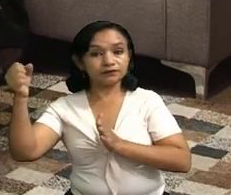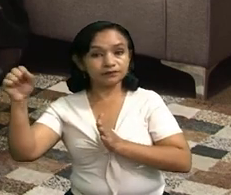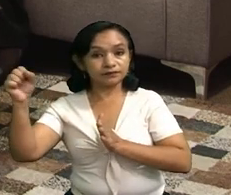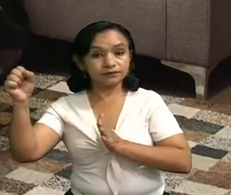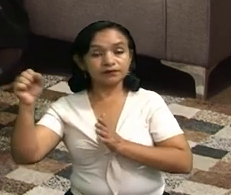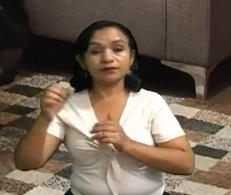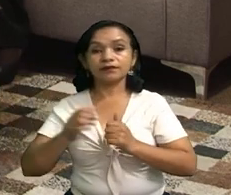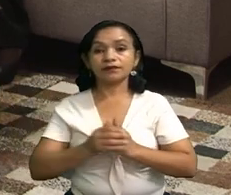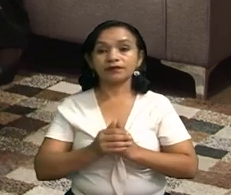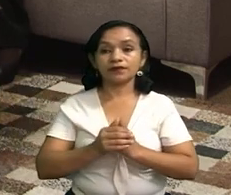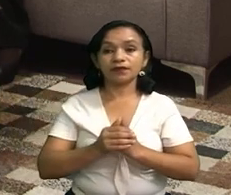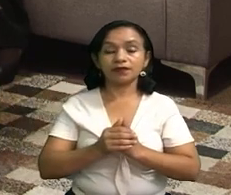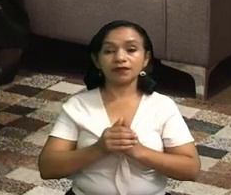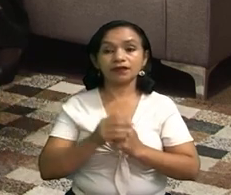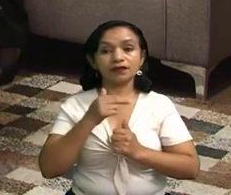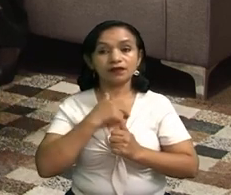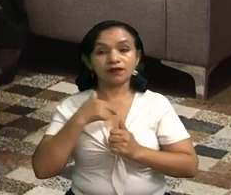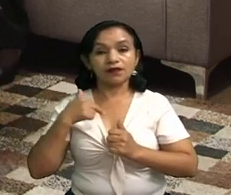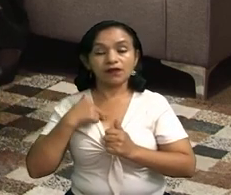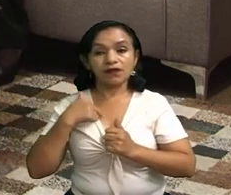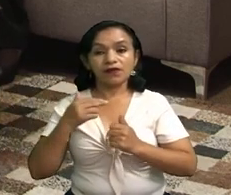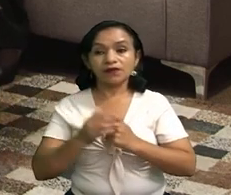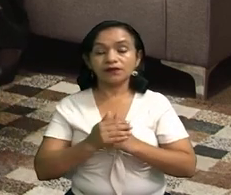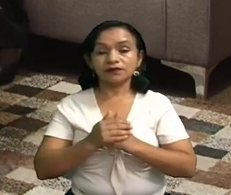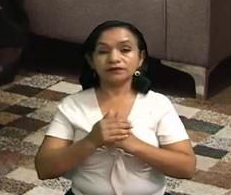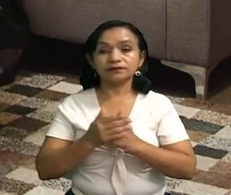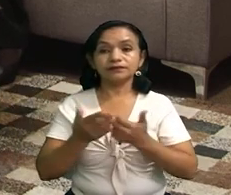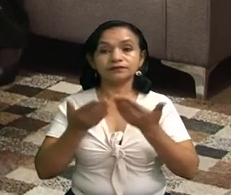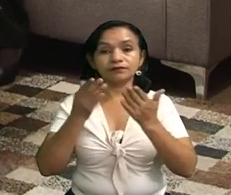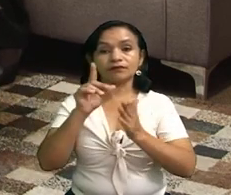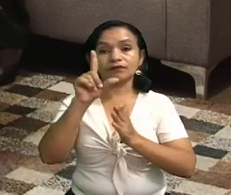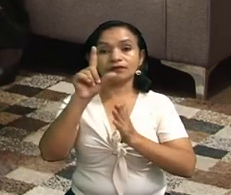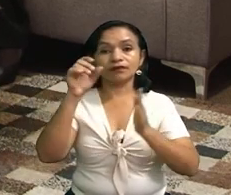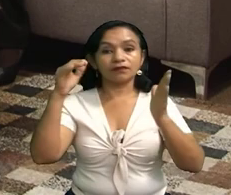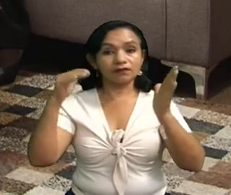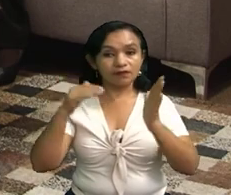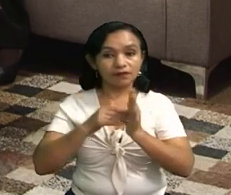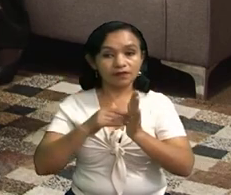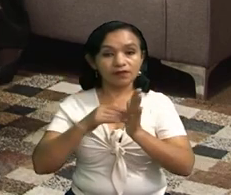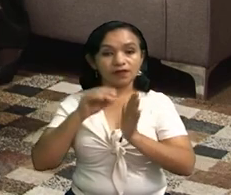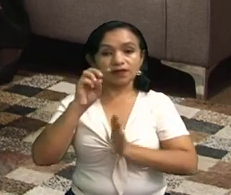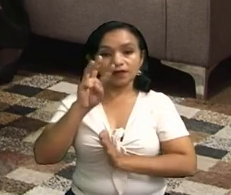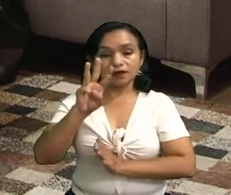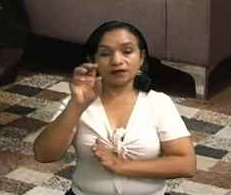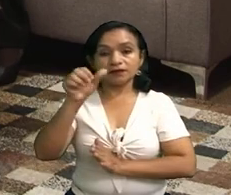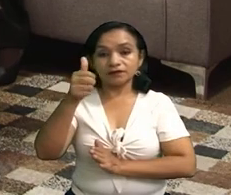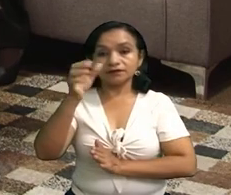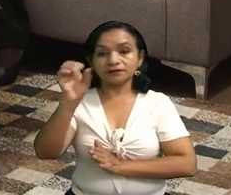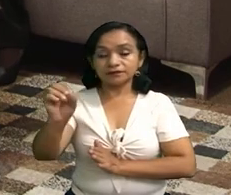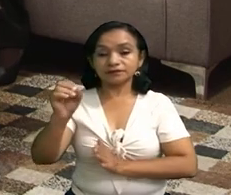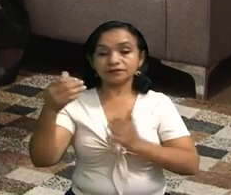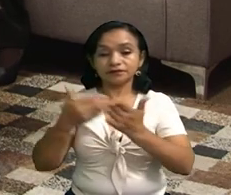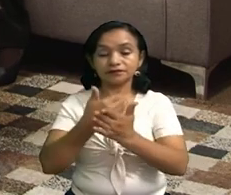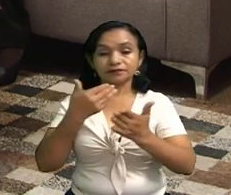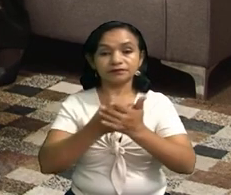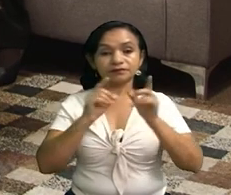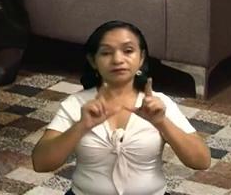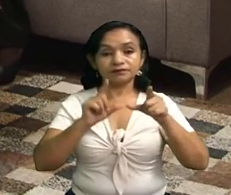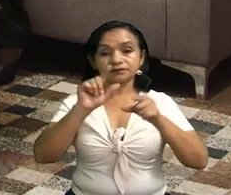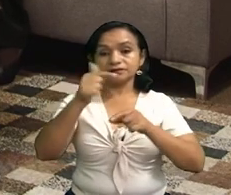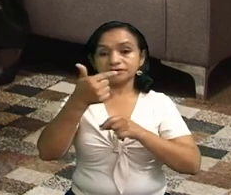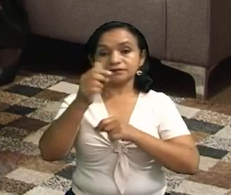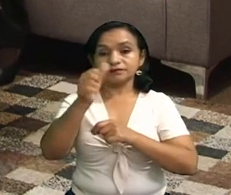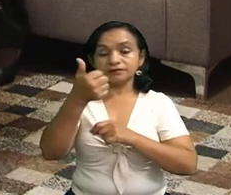prematrícula, estamos ofertando 10.360 cupos en las 76